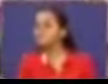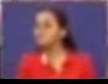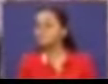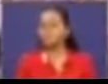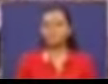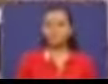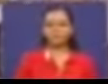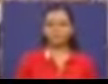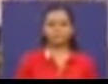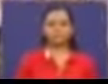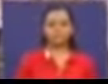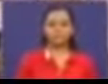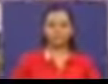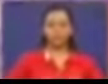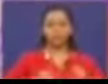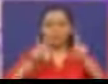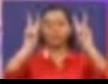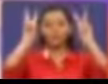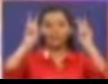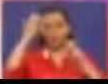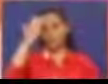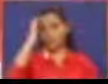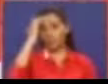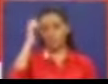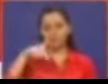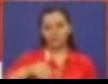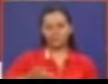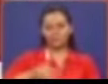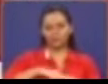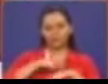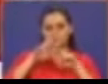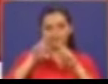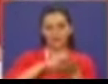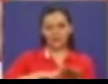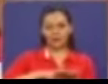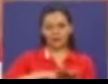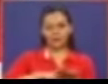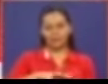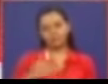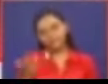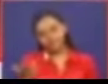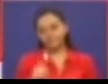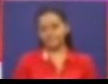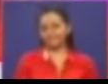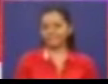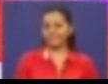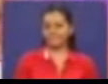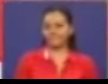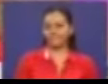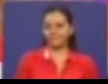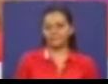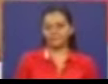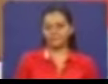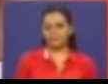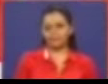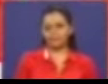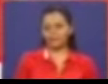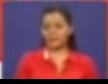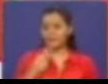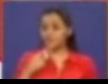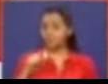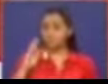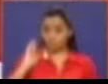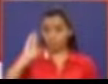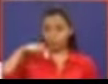Aquí una cosa preocupante que también vimos en esta reunión. Te pedí que me la pongan, pero la próxima digo, no lo pongan y verán que lo